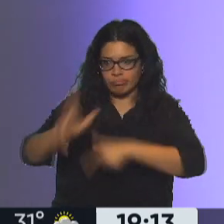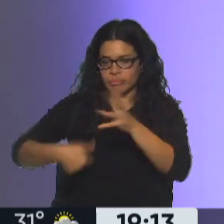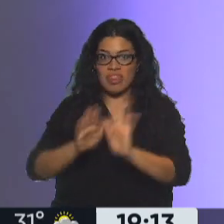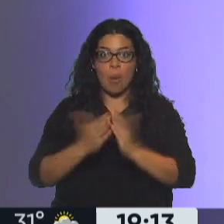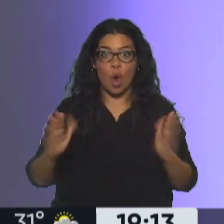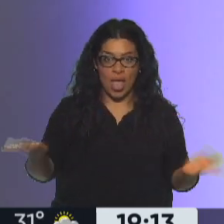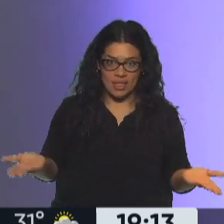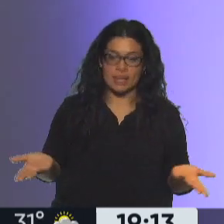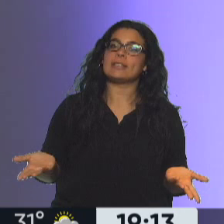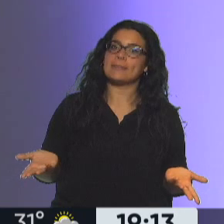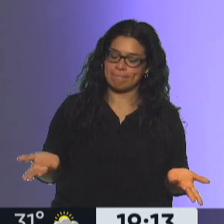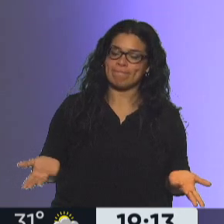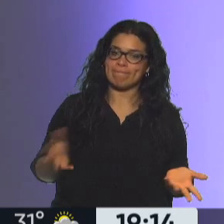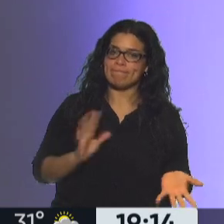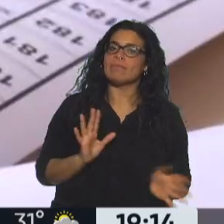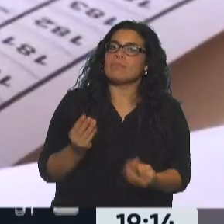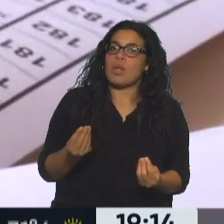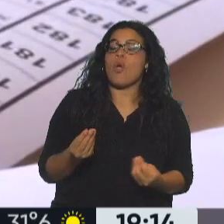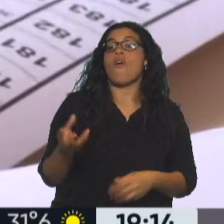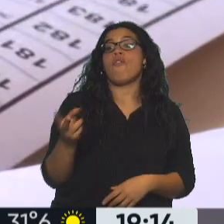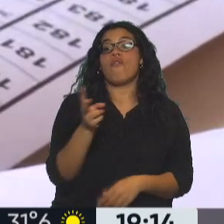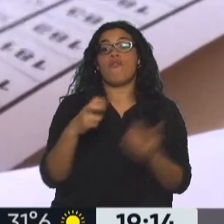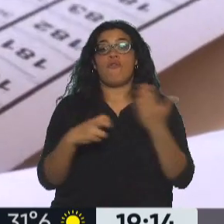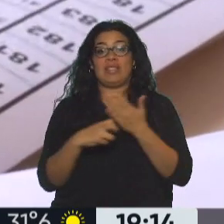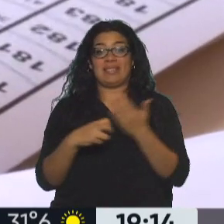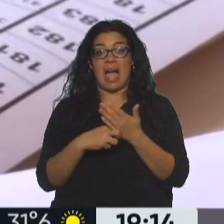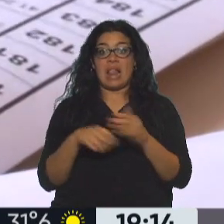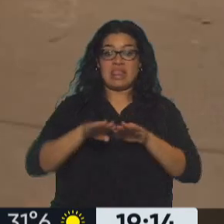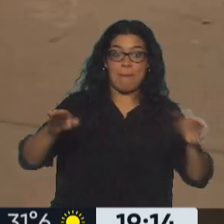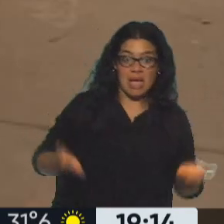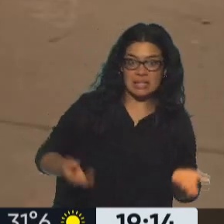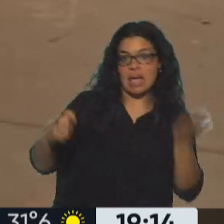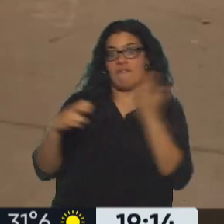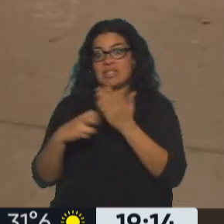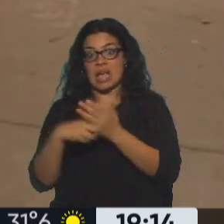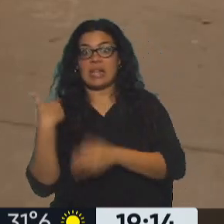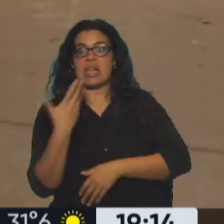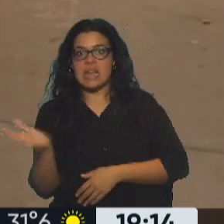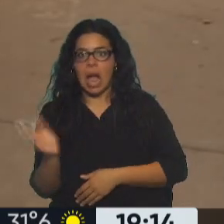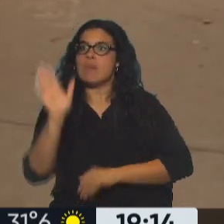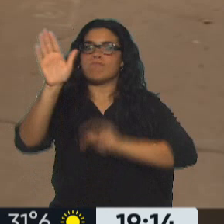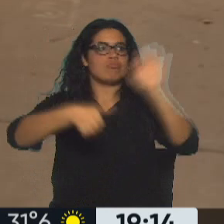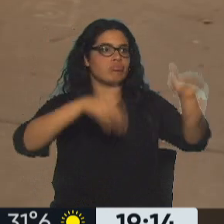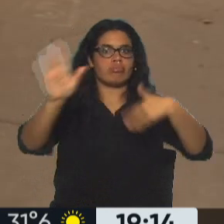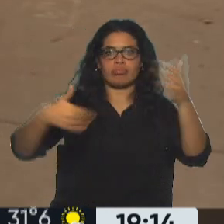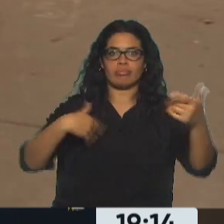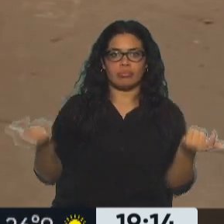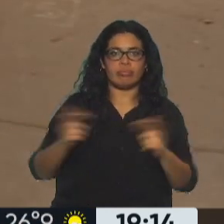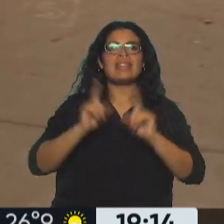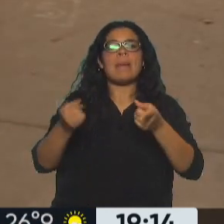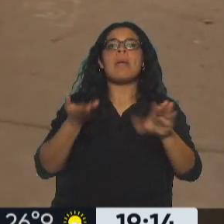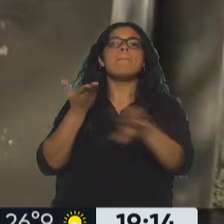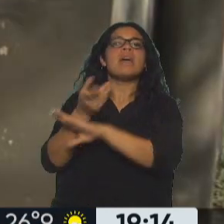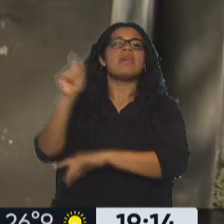a nuestros fiscales de mesa, fiscales generales. Solicitamos la intervención urgente de la justicia electoral a los efectos de ponga